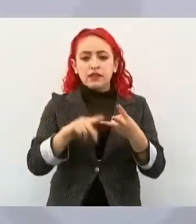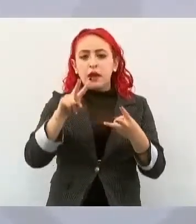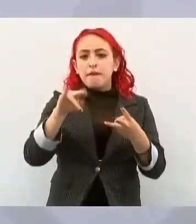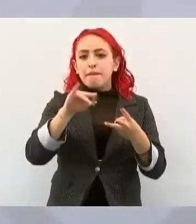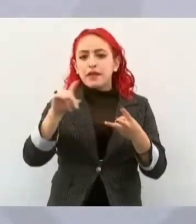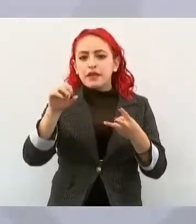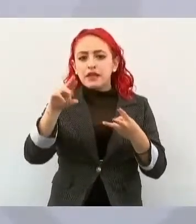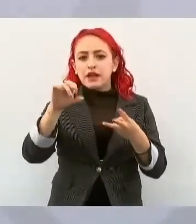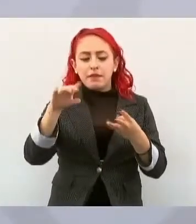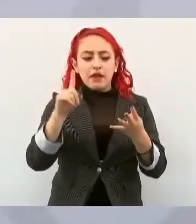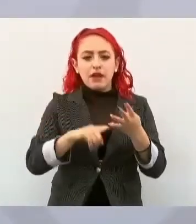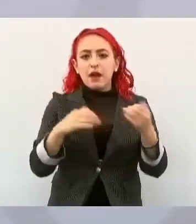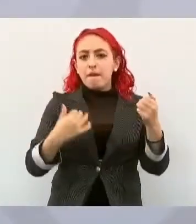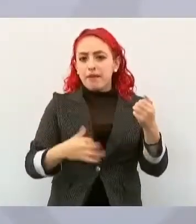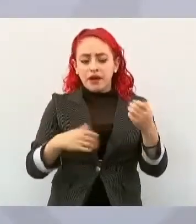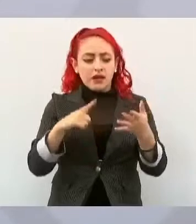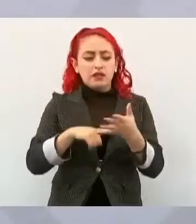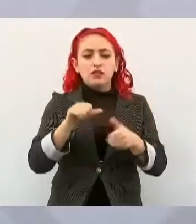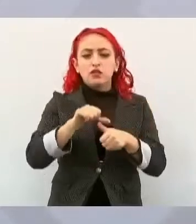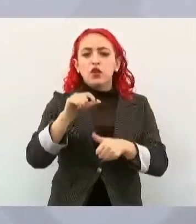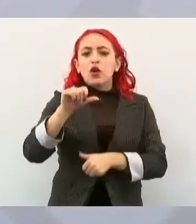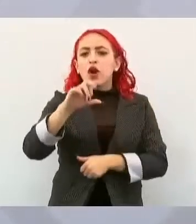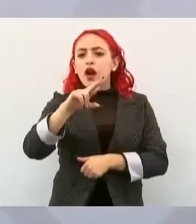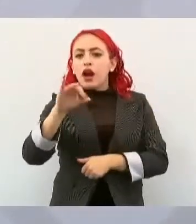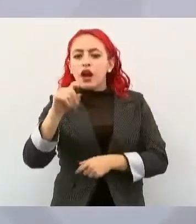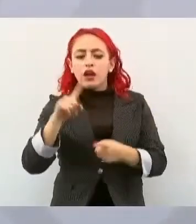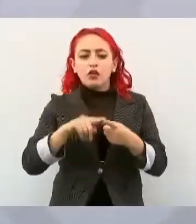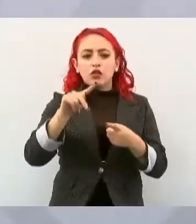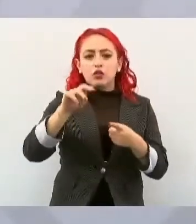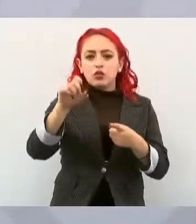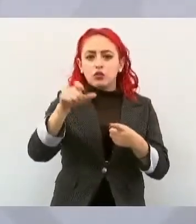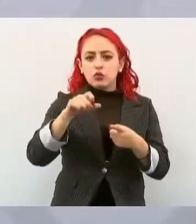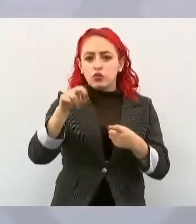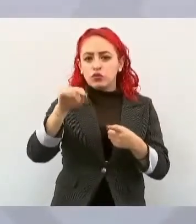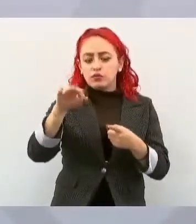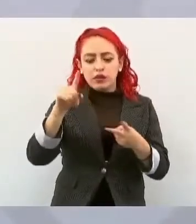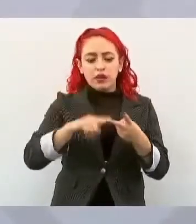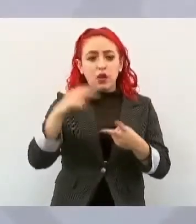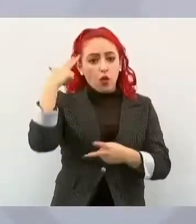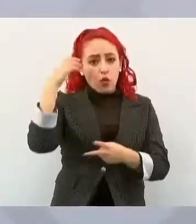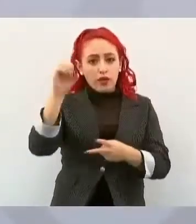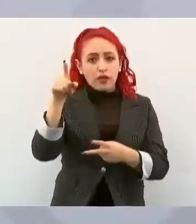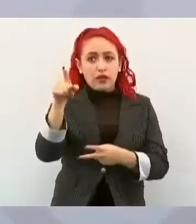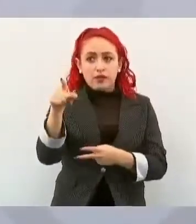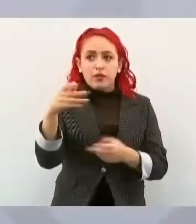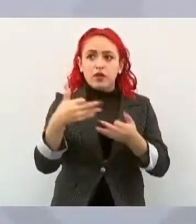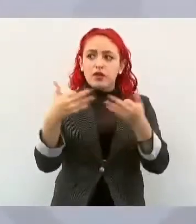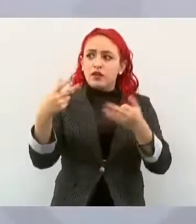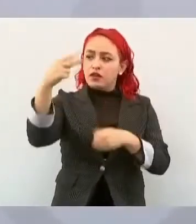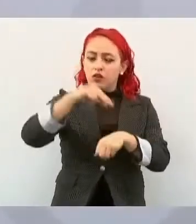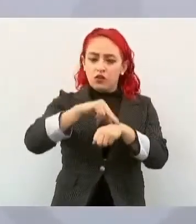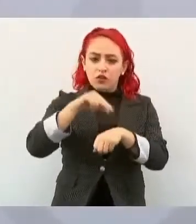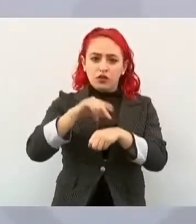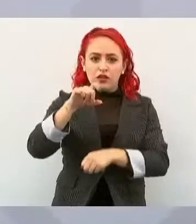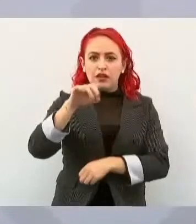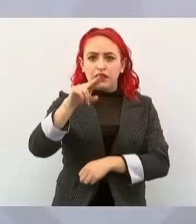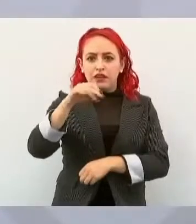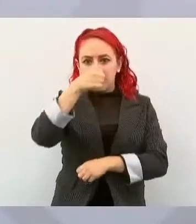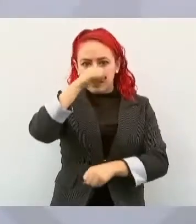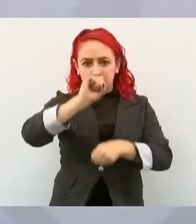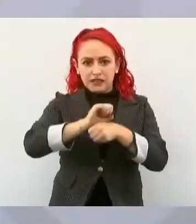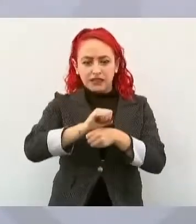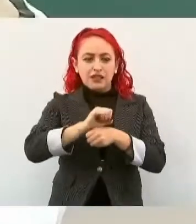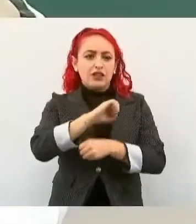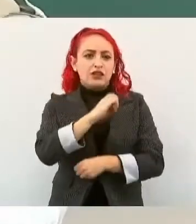en Villamar, en Pará, en Ario de Rosales, en Tuxpan, en Huetamo, la tierra, por cierto, del doctor Elías, el secretario de